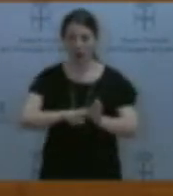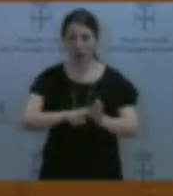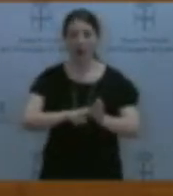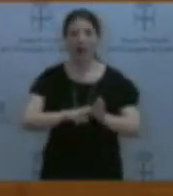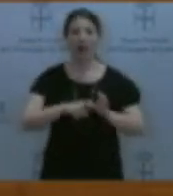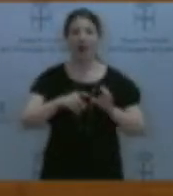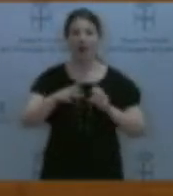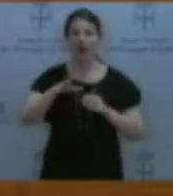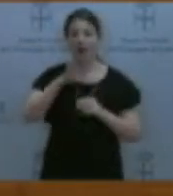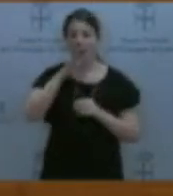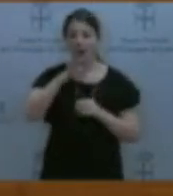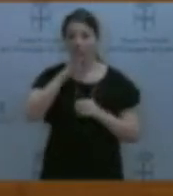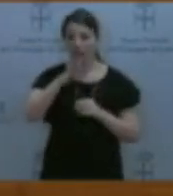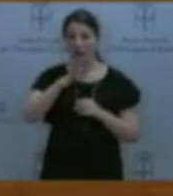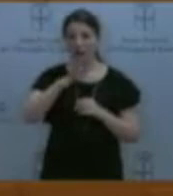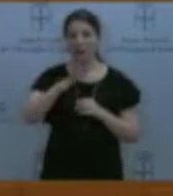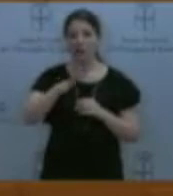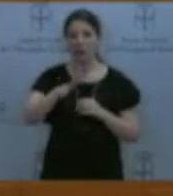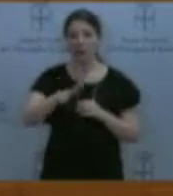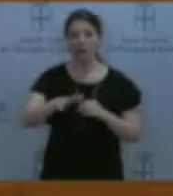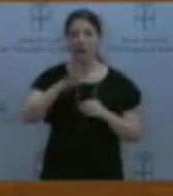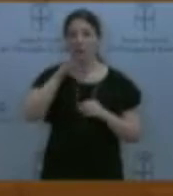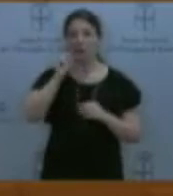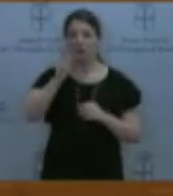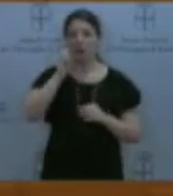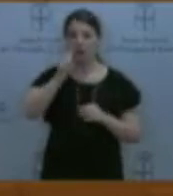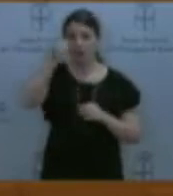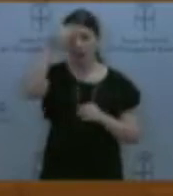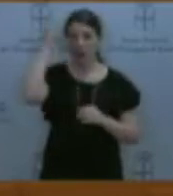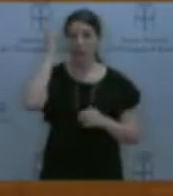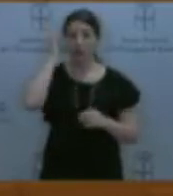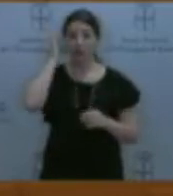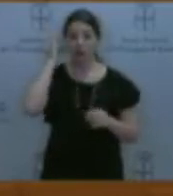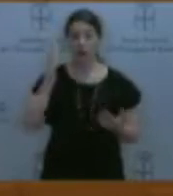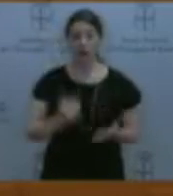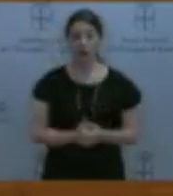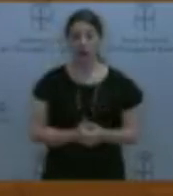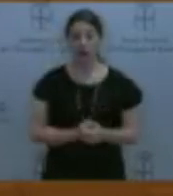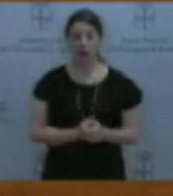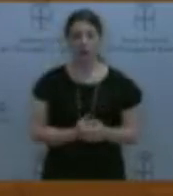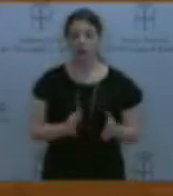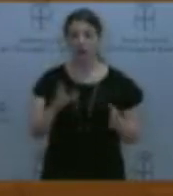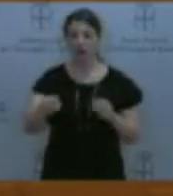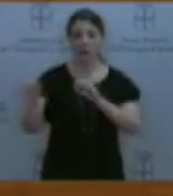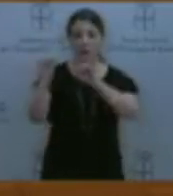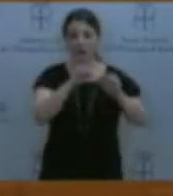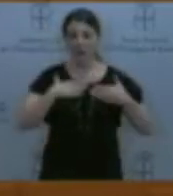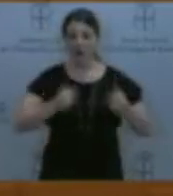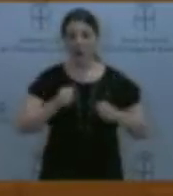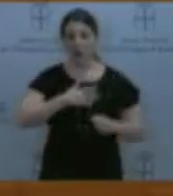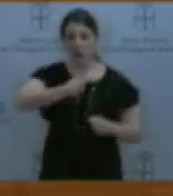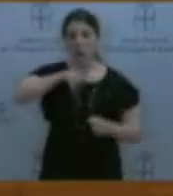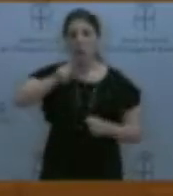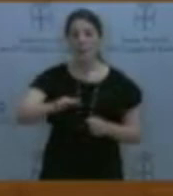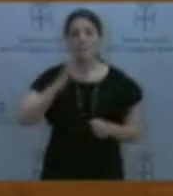la perspectiva de género, que no lo he escuchado hoy en todo el día, que proteja también nuestra salud y que responda a los intereses del conjunto de la ciudadanía.